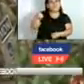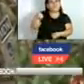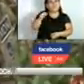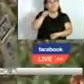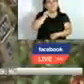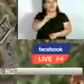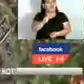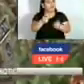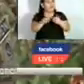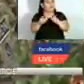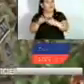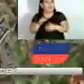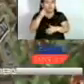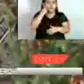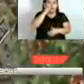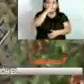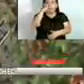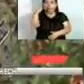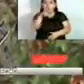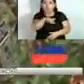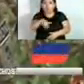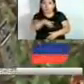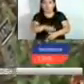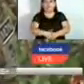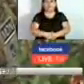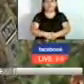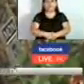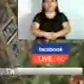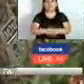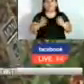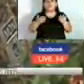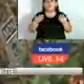Civil en el resto del territorio y también estuvimos